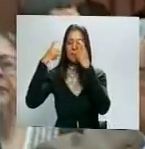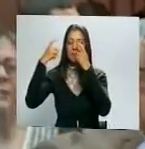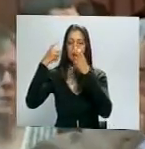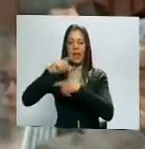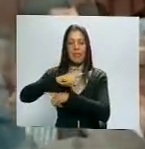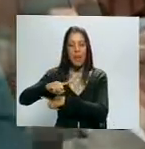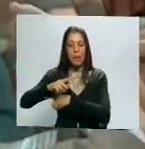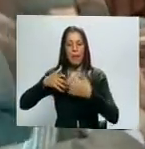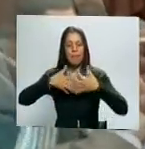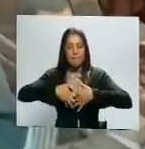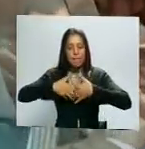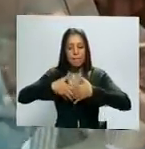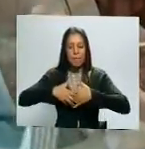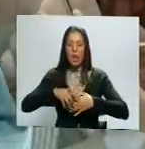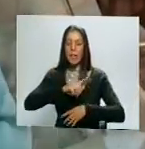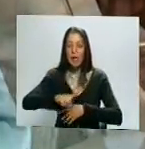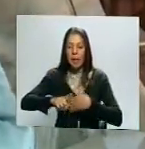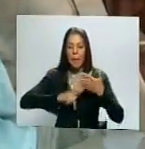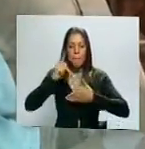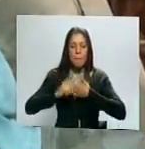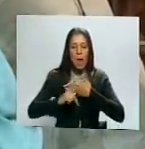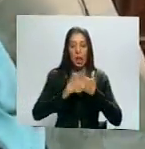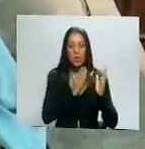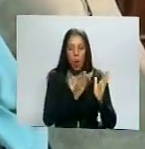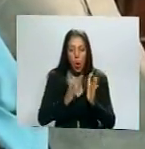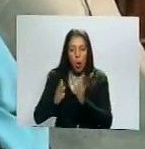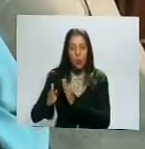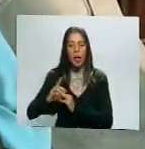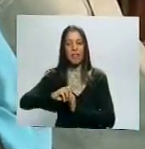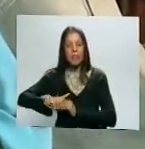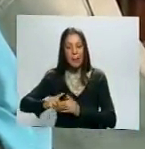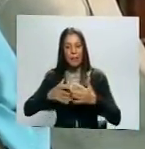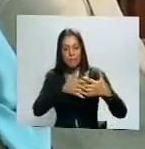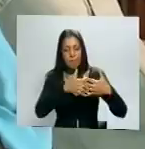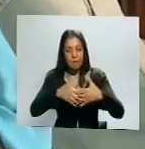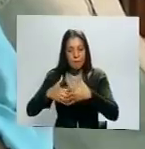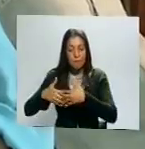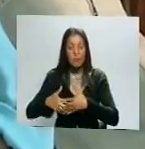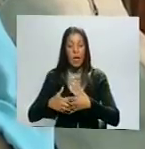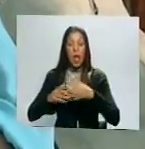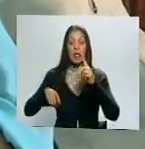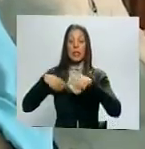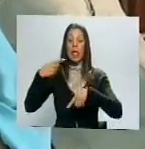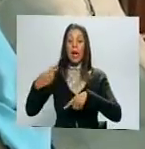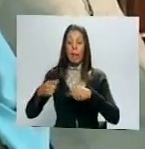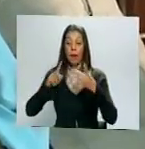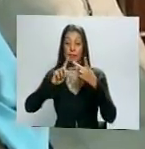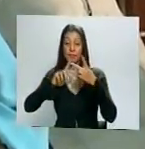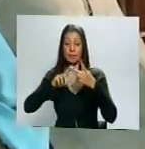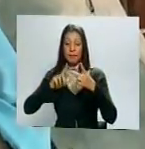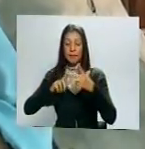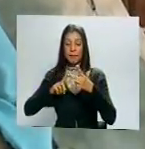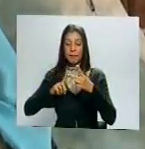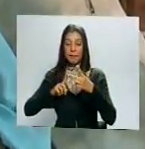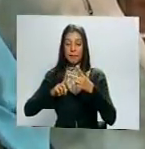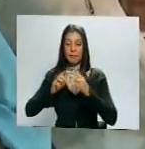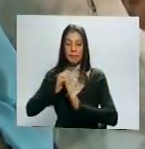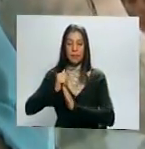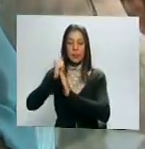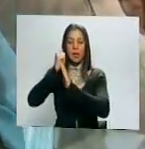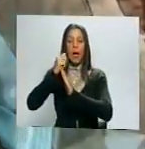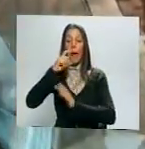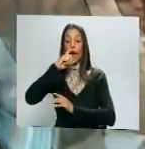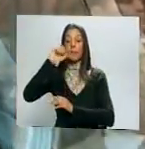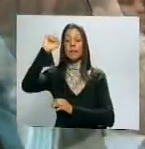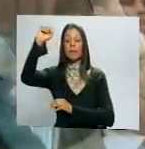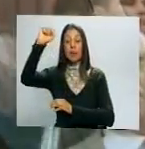producir, a que debíamos organizarnos, pero que también debíamos producir. Luego nuestro máximo líder de la revolución, Nicolás